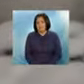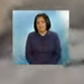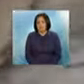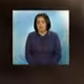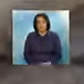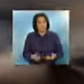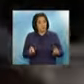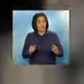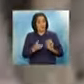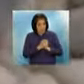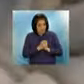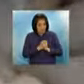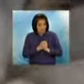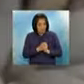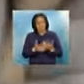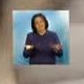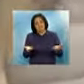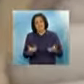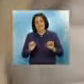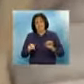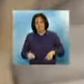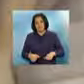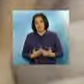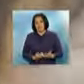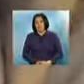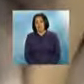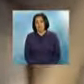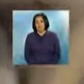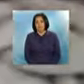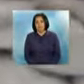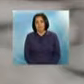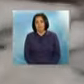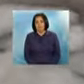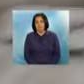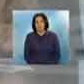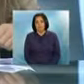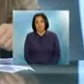Porque cuando hay amistad, todo es posible.